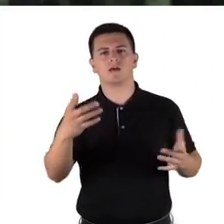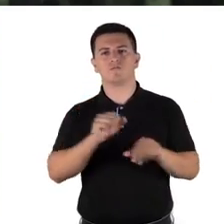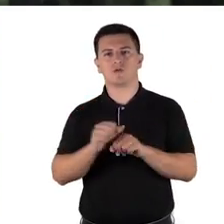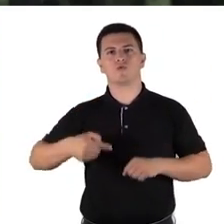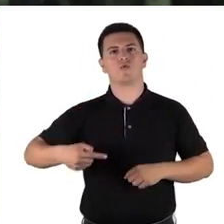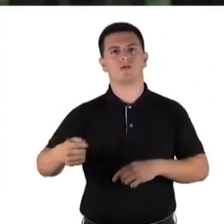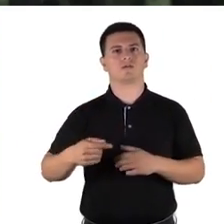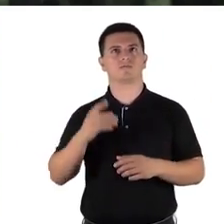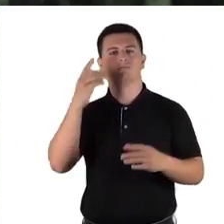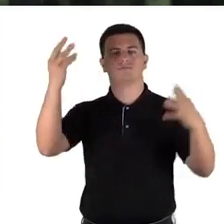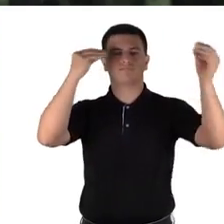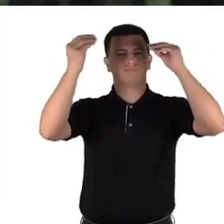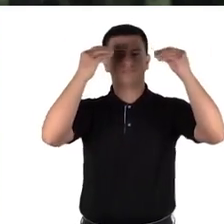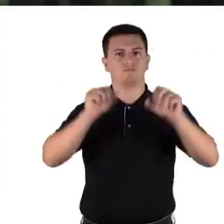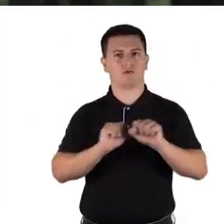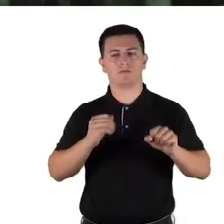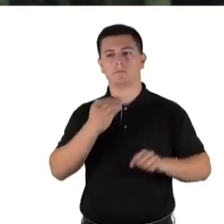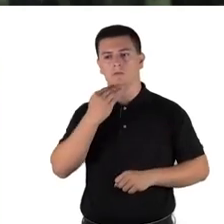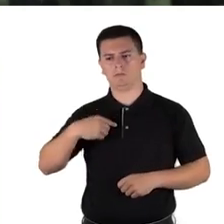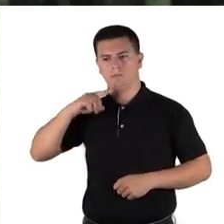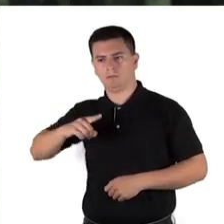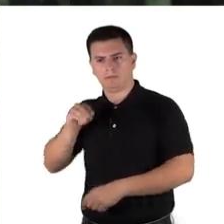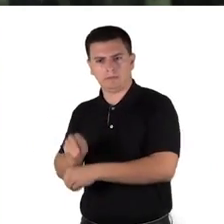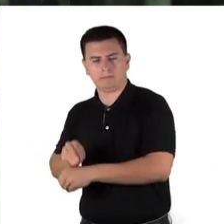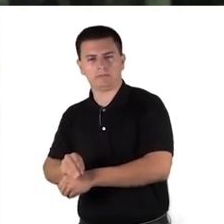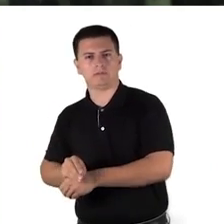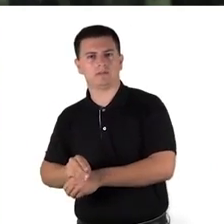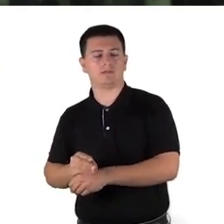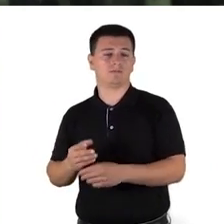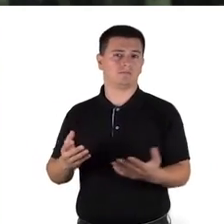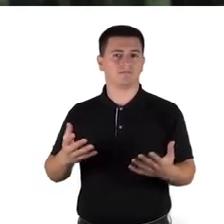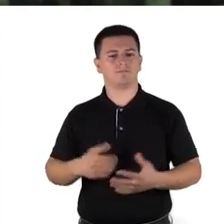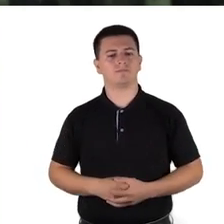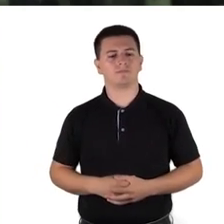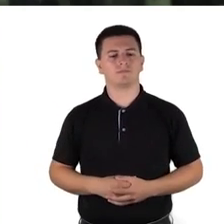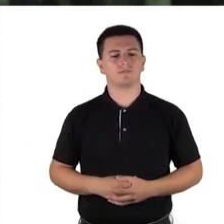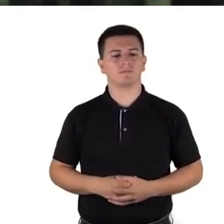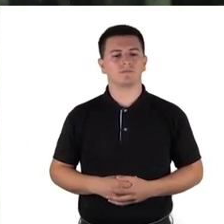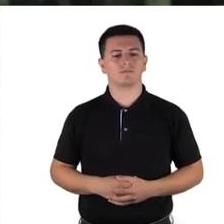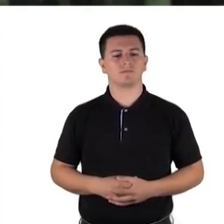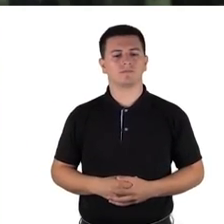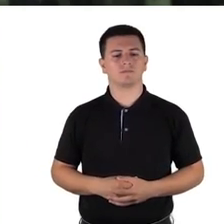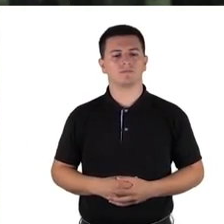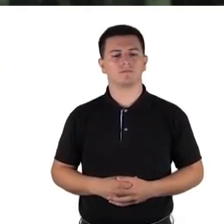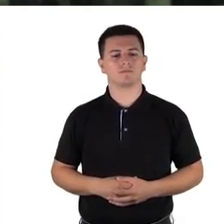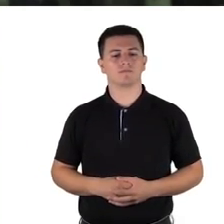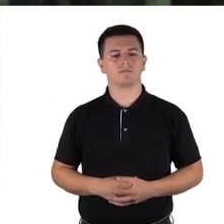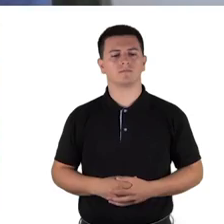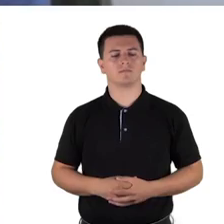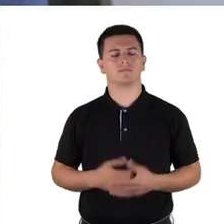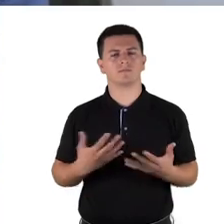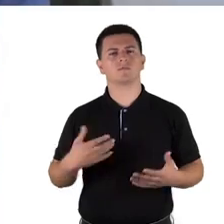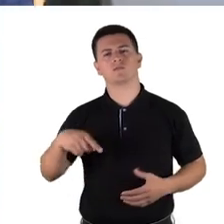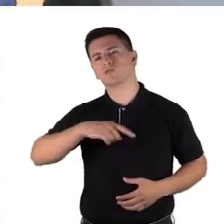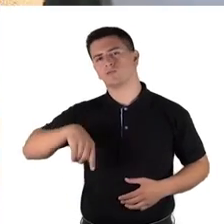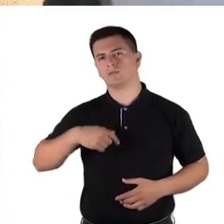dar una concreción en la vida diaria. Pero acelerar el proceso, que quizás no sea un poco complejo, sí podemos enriquecerlos.